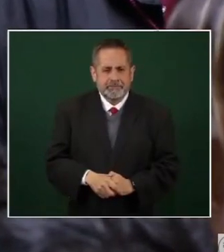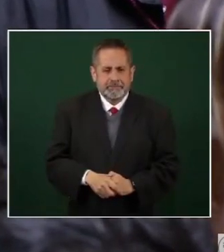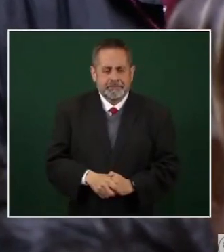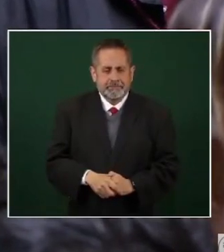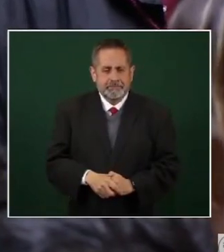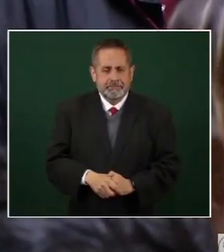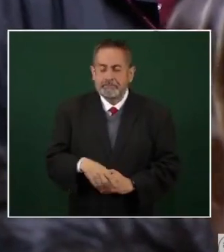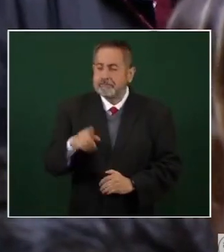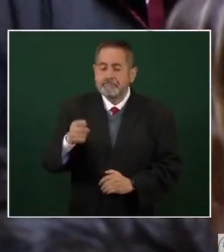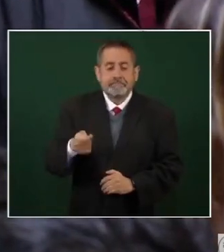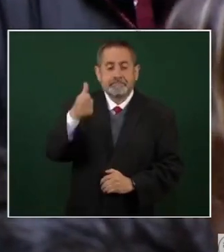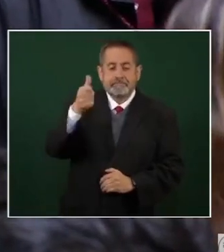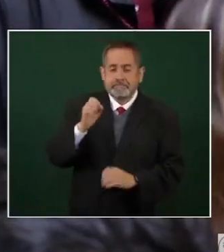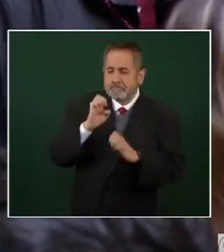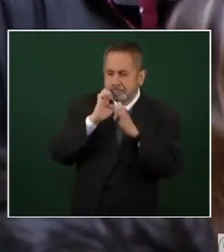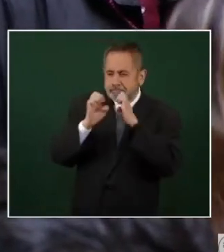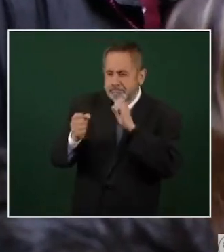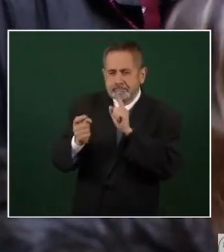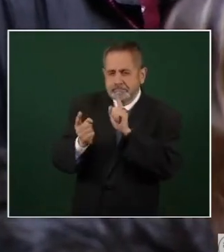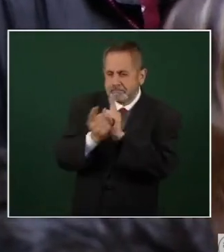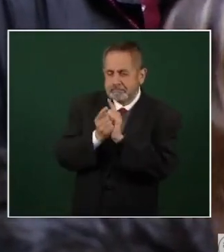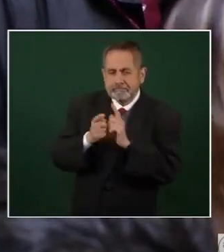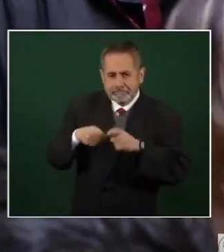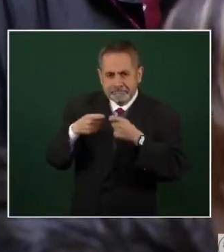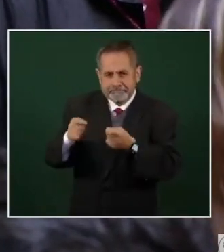La primera entrevista que voy a dar.